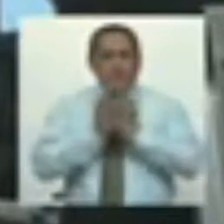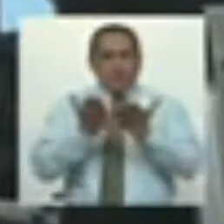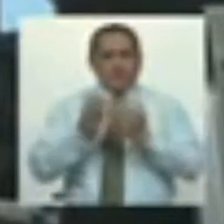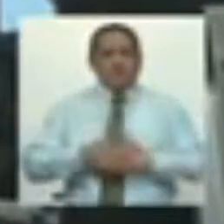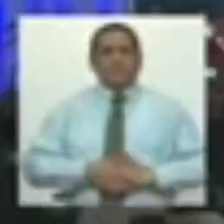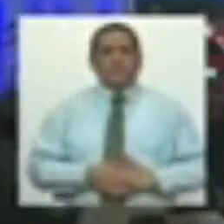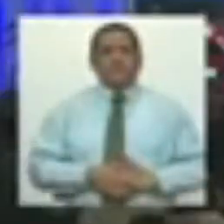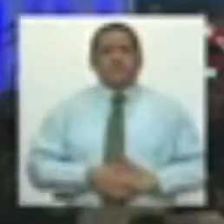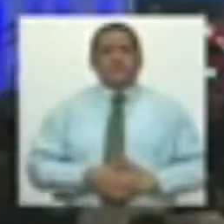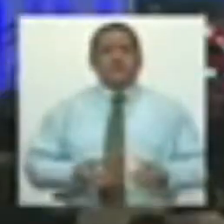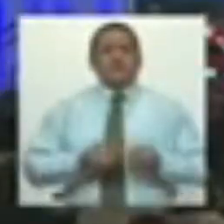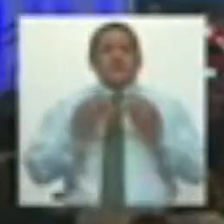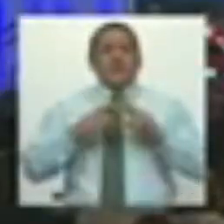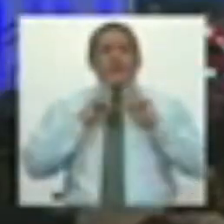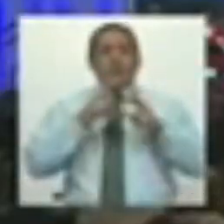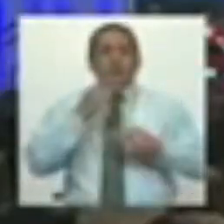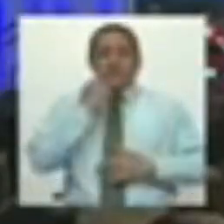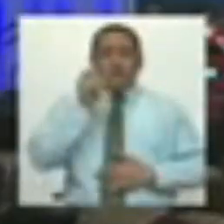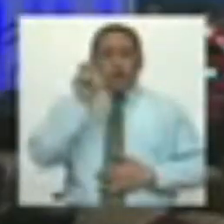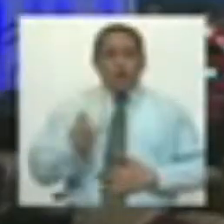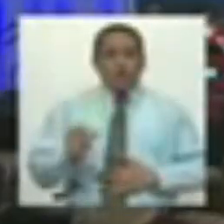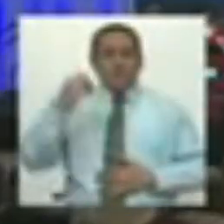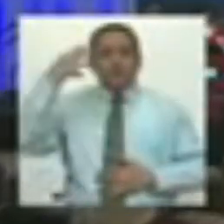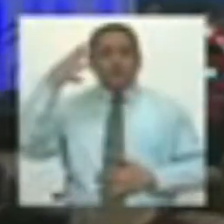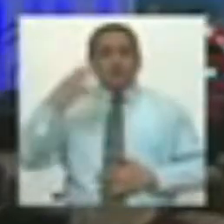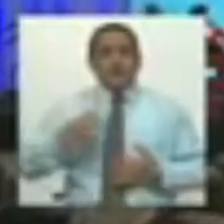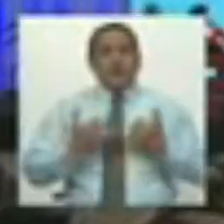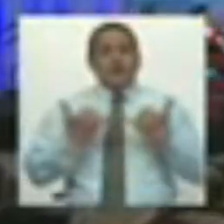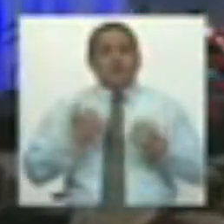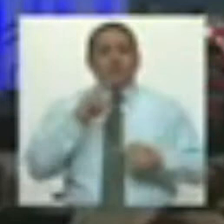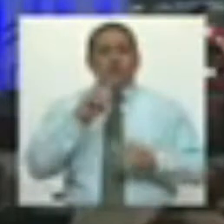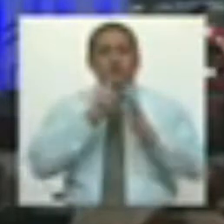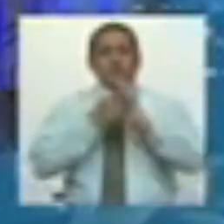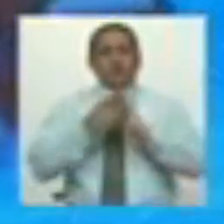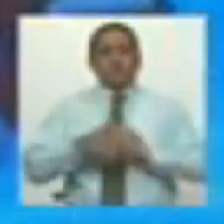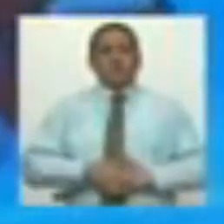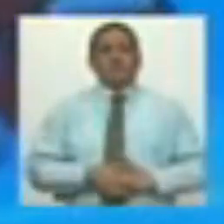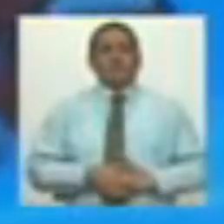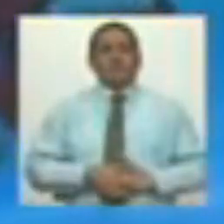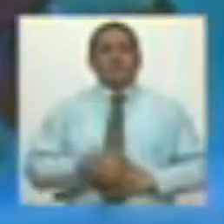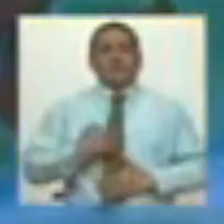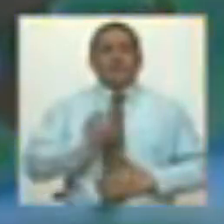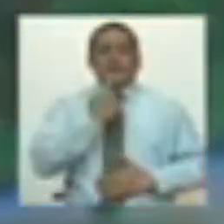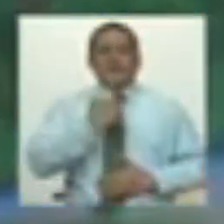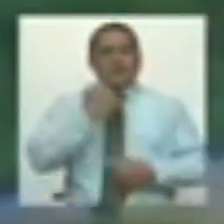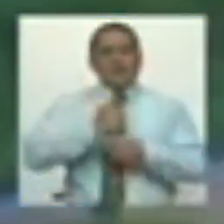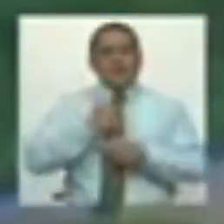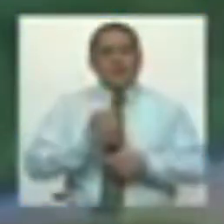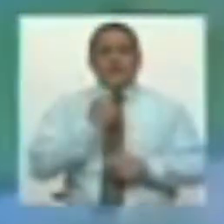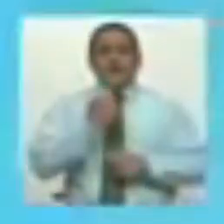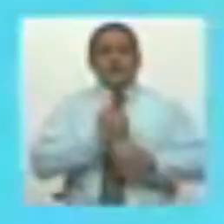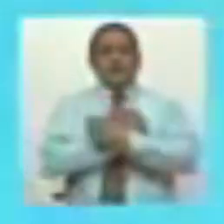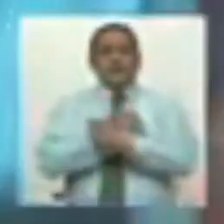hoy la respuesta del candidato al partido de solidaridad nacional o dos minutos dicen que ahora son amores